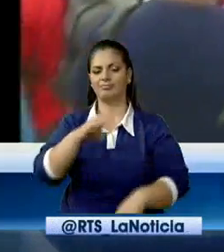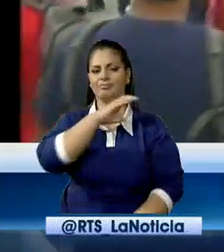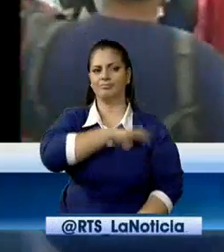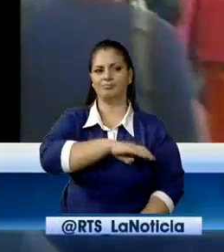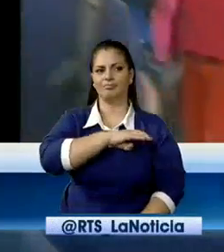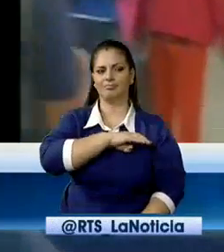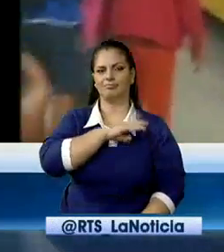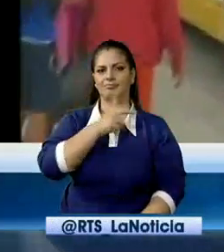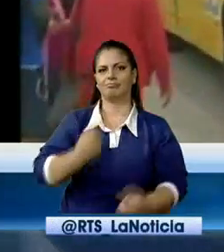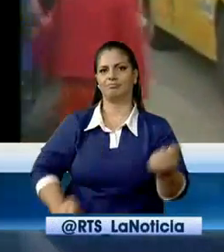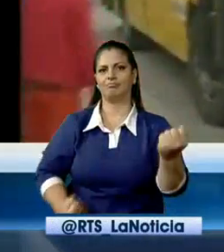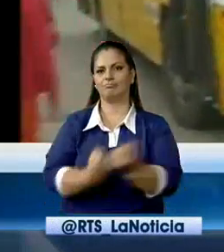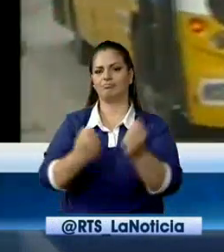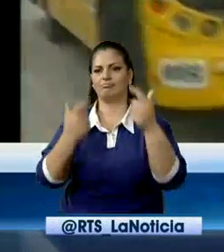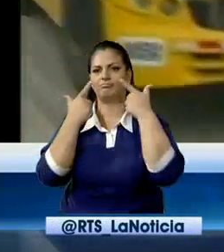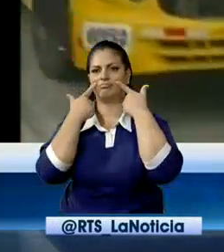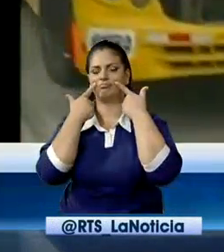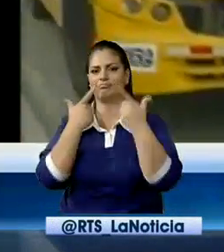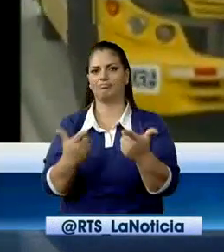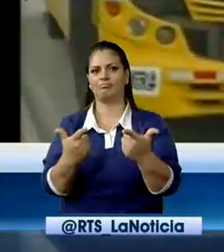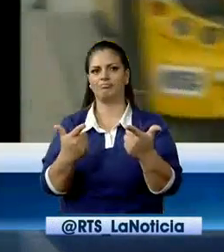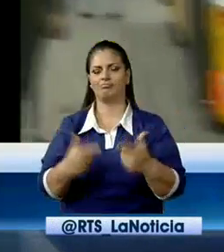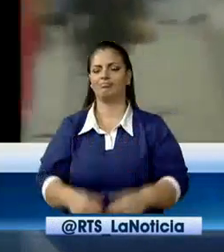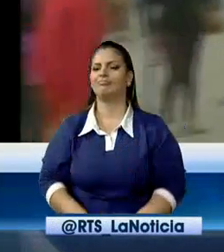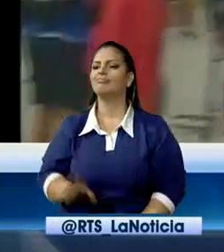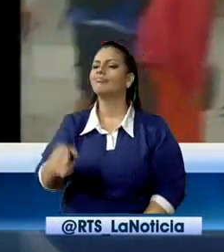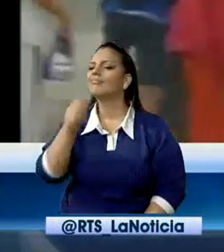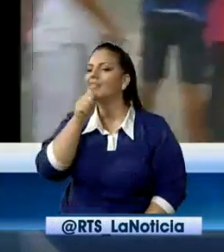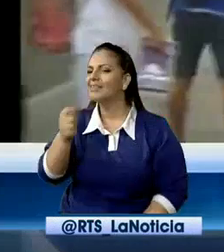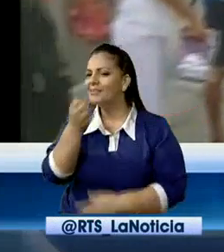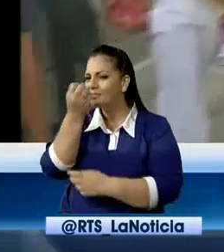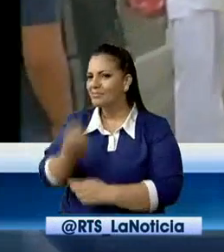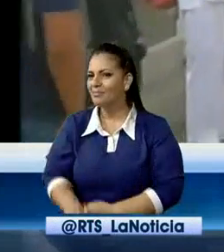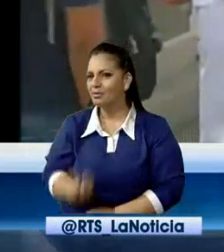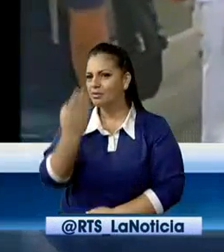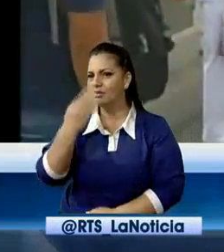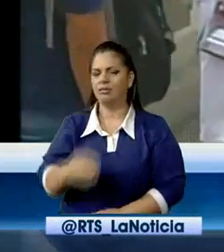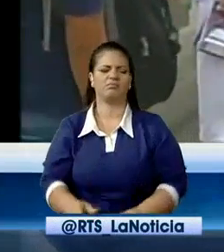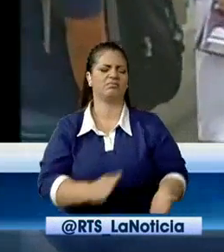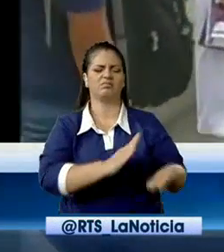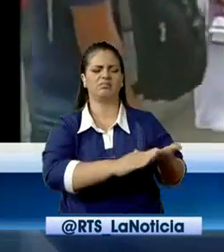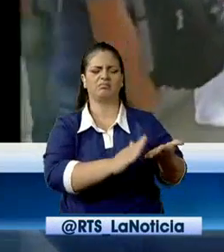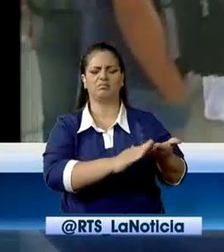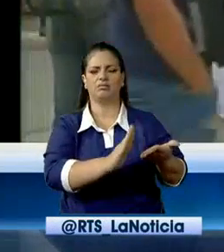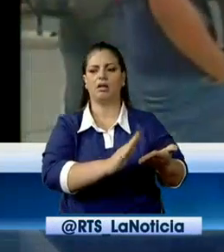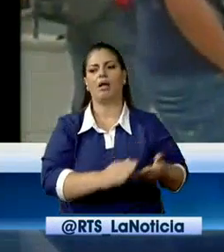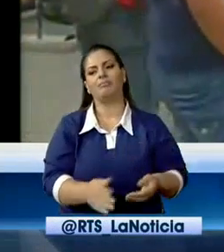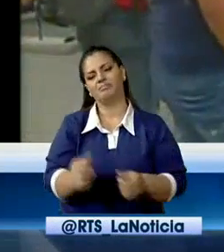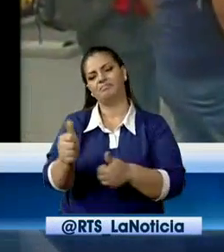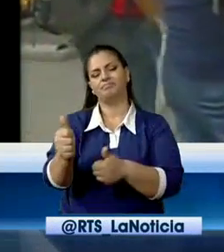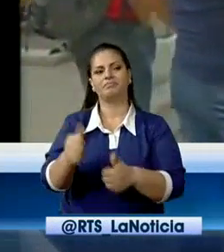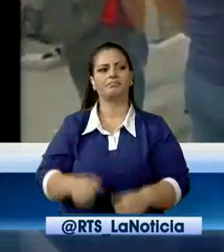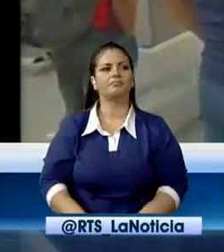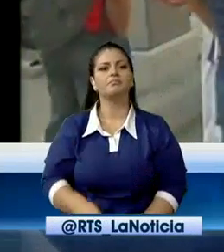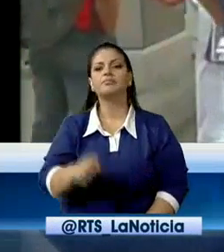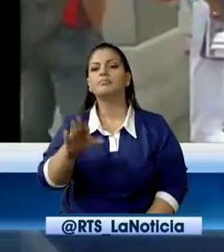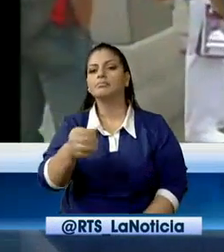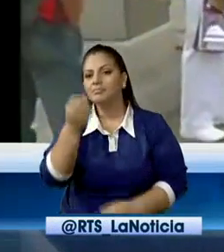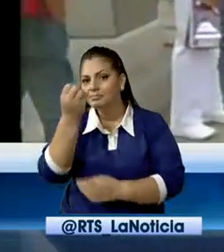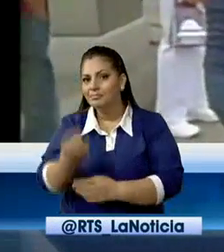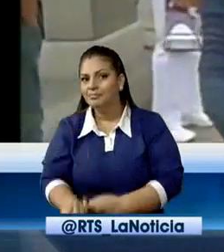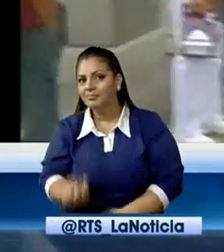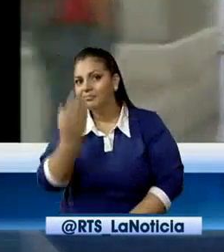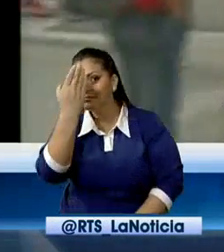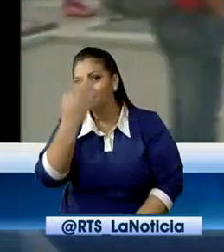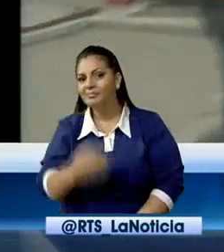de la institución del orden. Amiga, buenos días, una consulta, no quiere hablar. Amiga, buenos días, la felicitamos y también a los caballeros